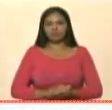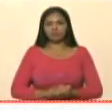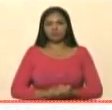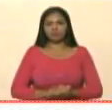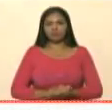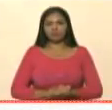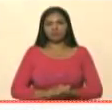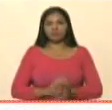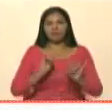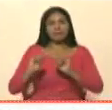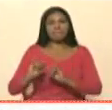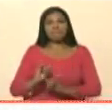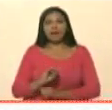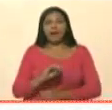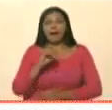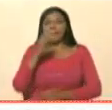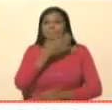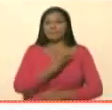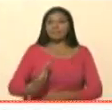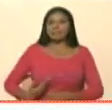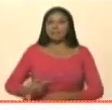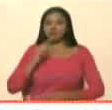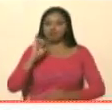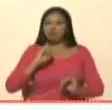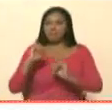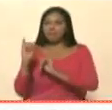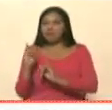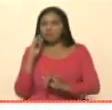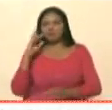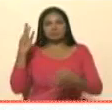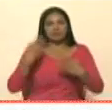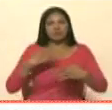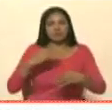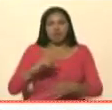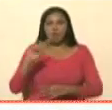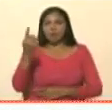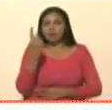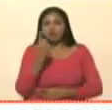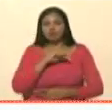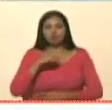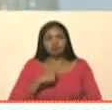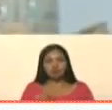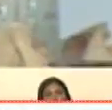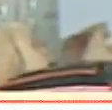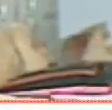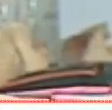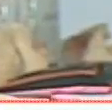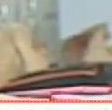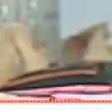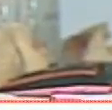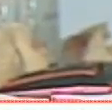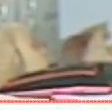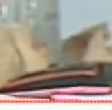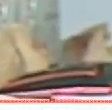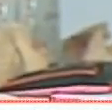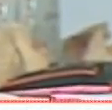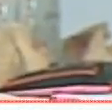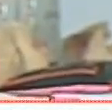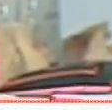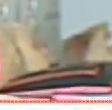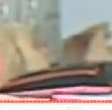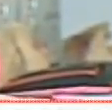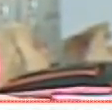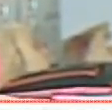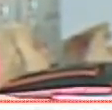es, presidente. Usted acaba de dar datos muy correctos, ¿no? Lo primero que debe saber es que Cristalex,